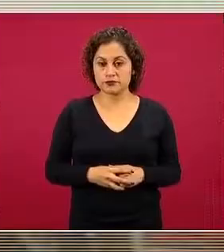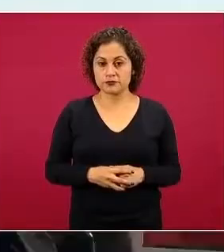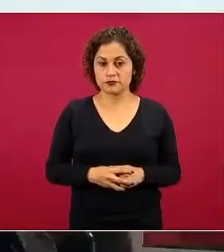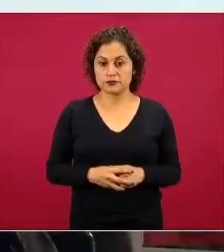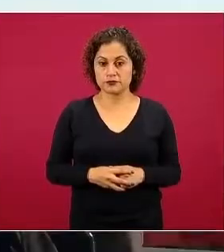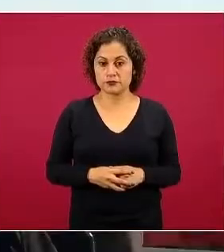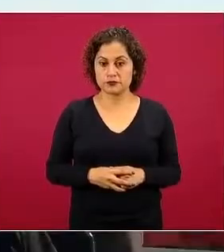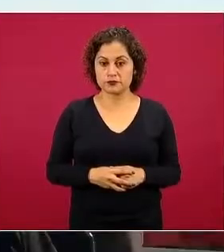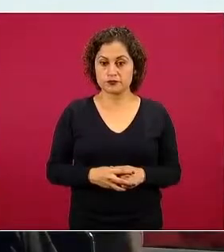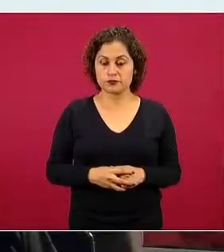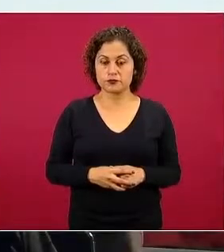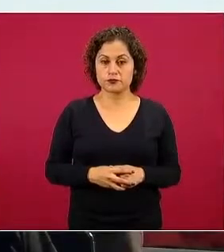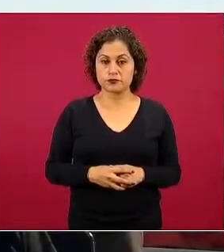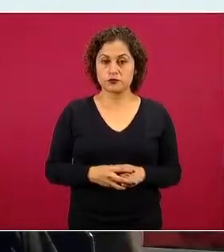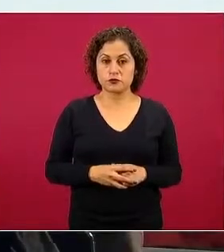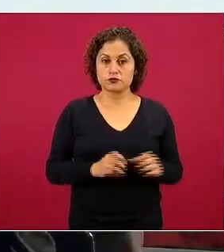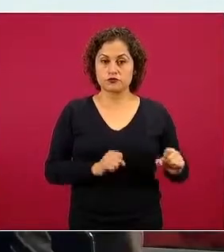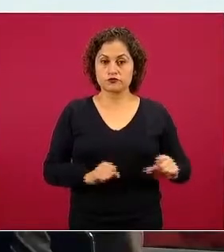La